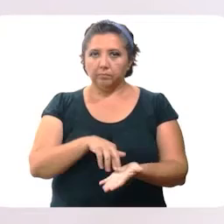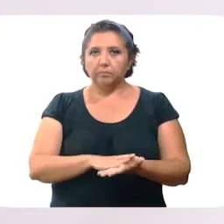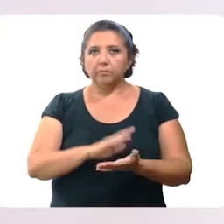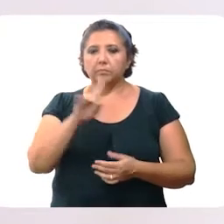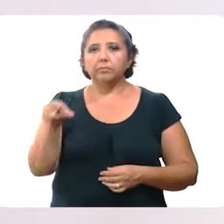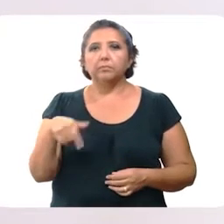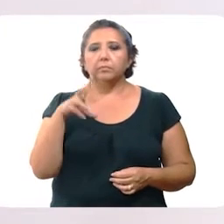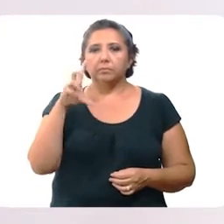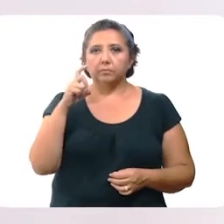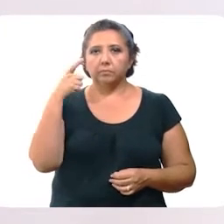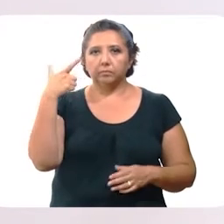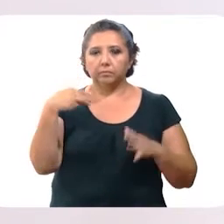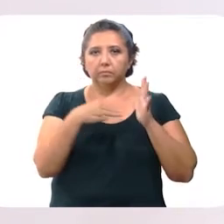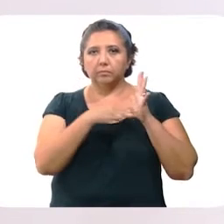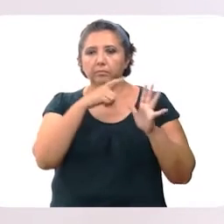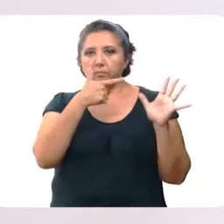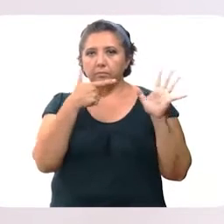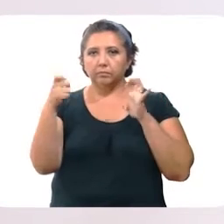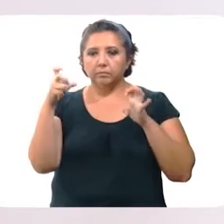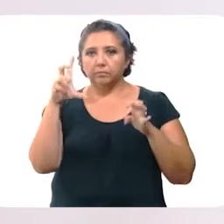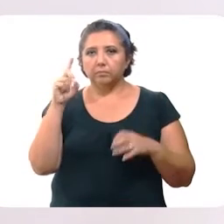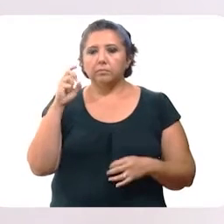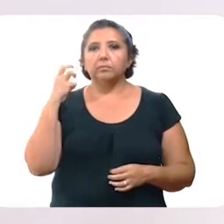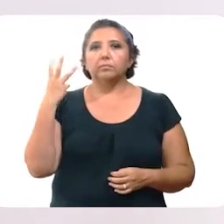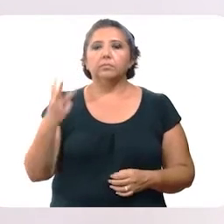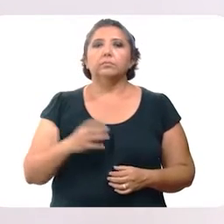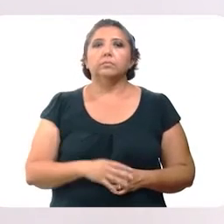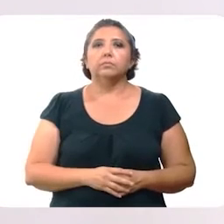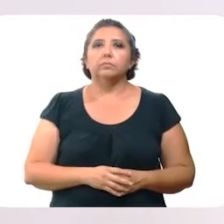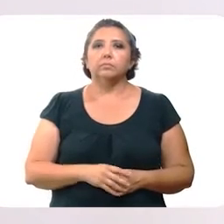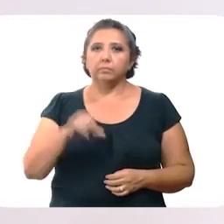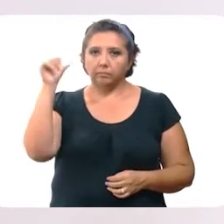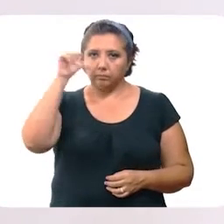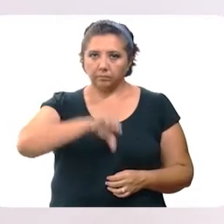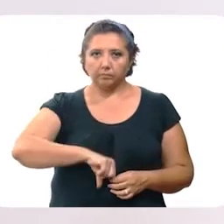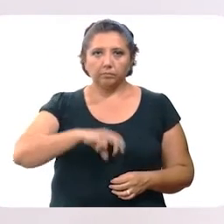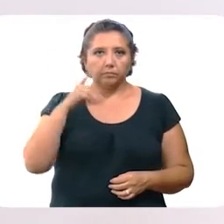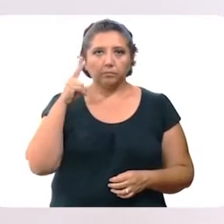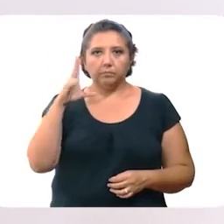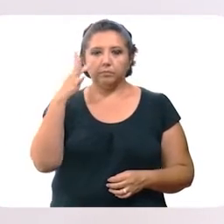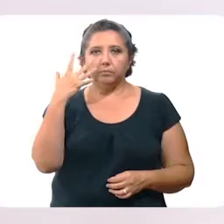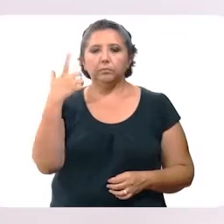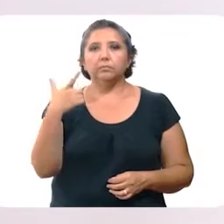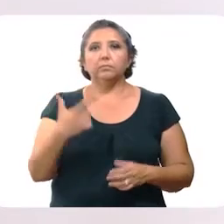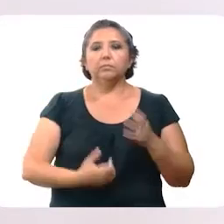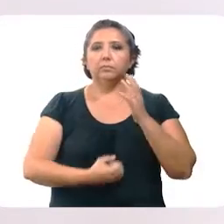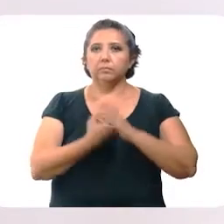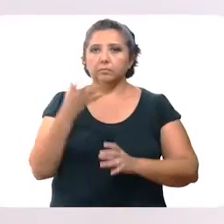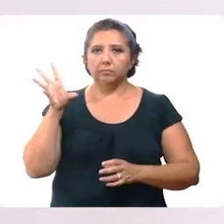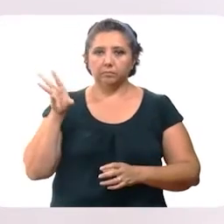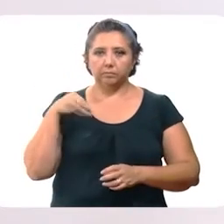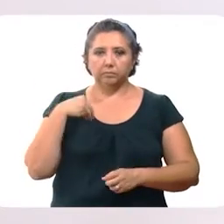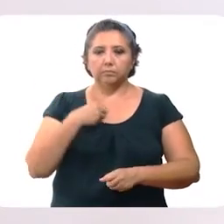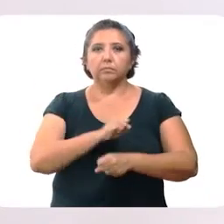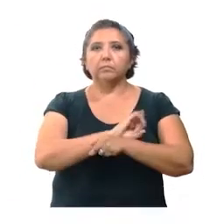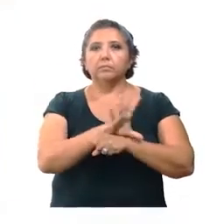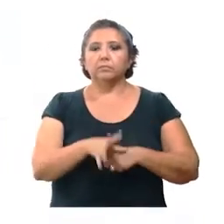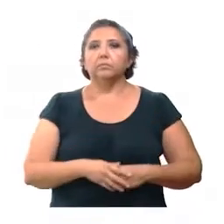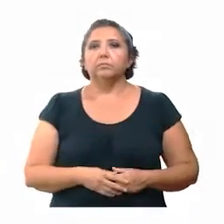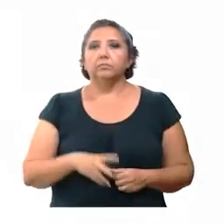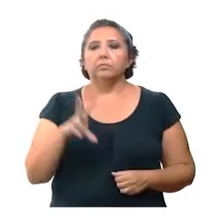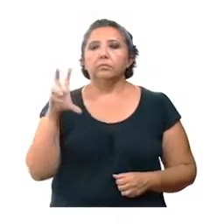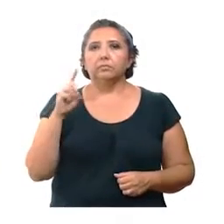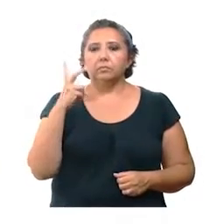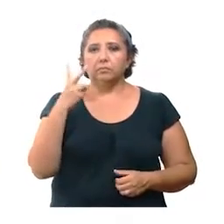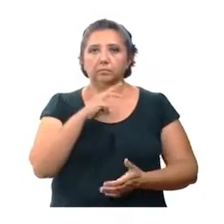ciento, titulak le maks okupak alekohanilo, le tíobe treinta y siete mil setecientos treinta y tres juntulul. Belae, Chikpola, cincuenta